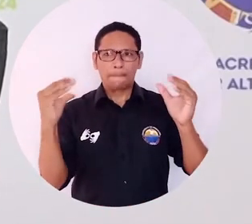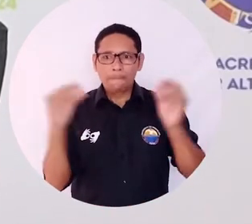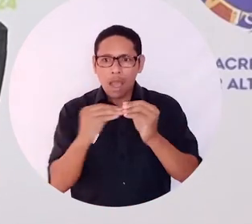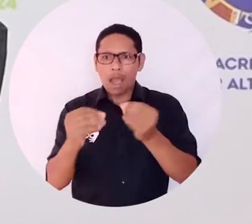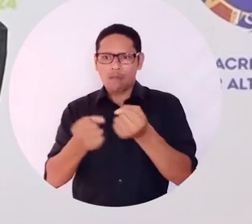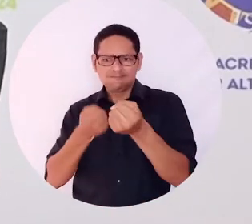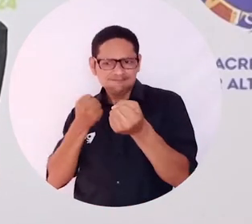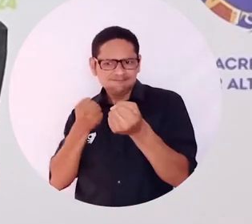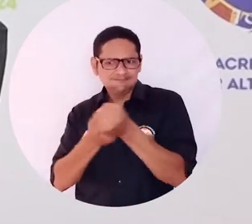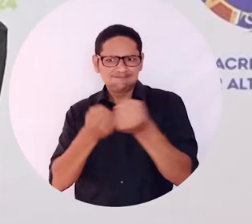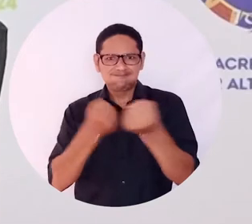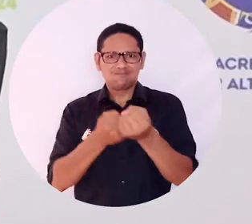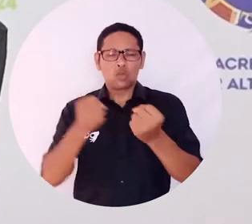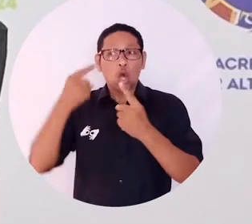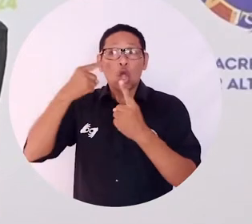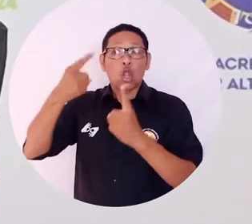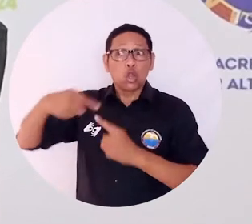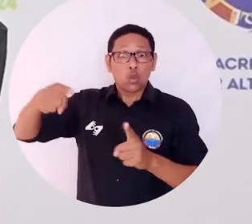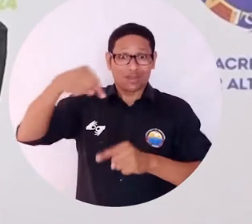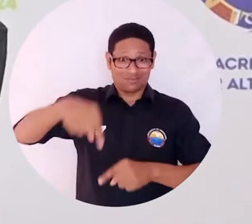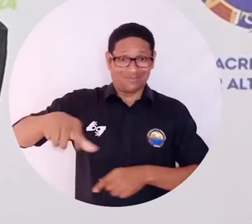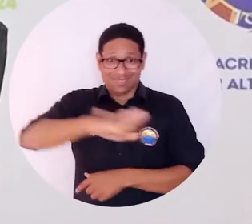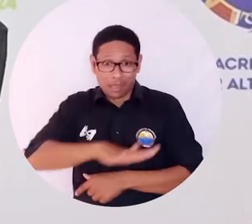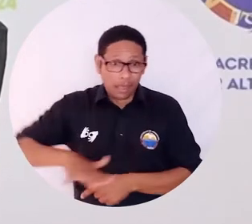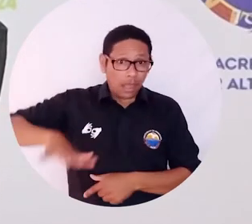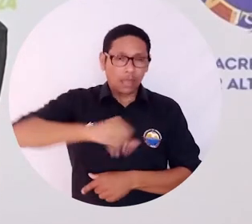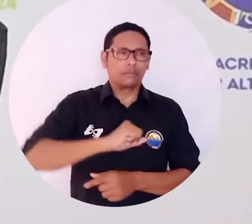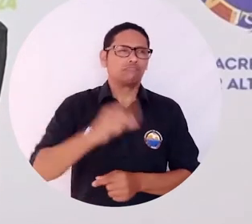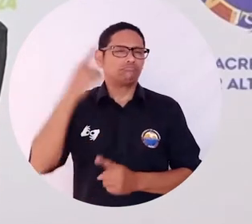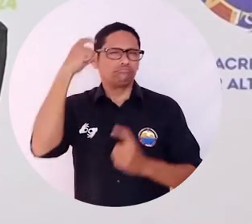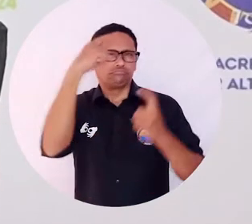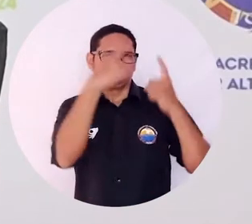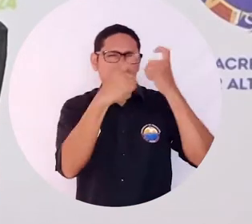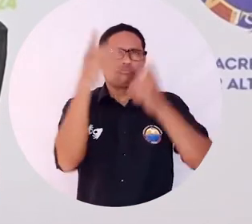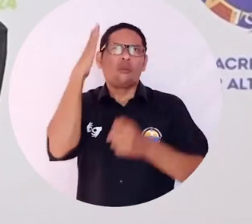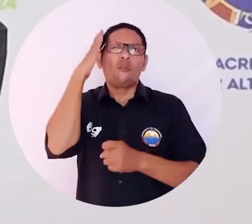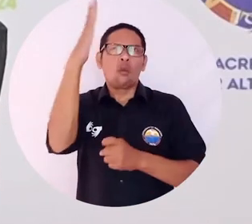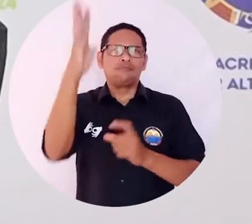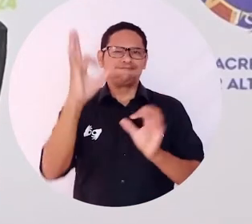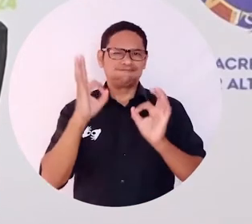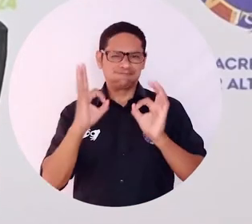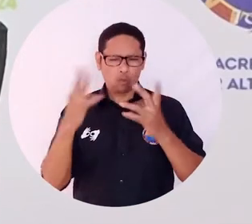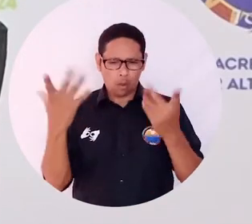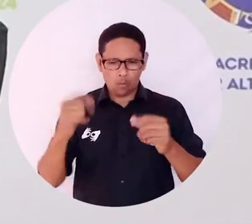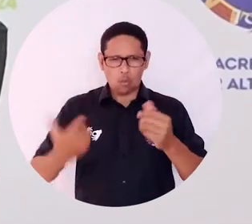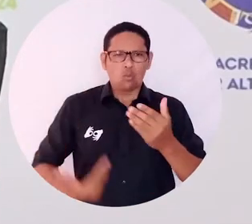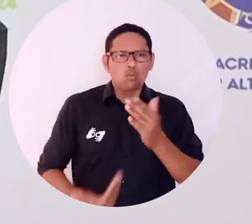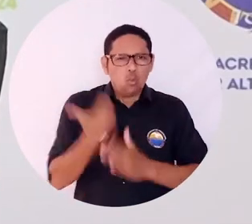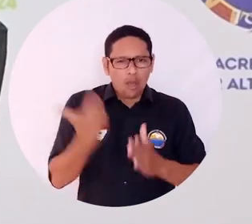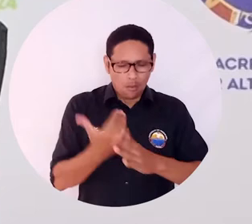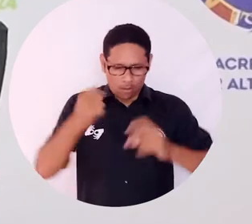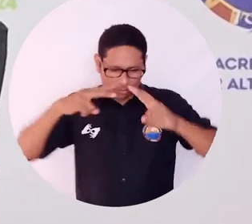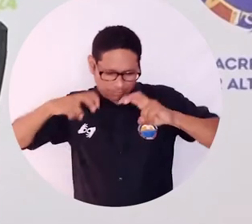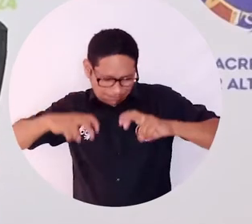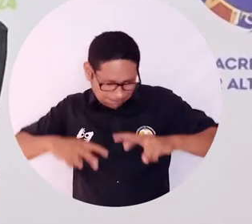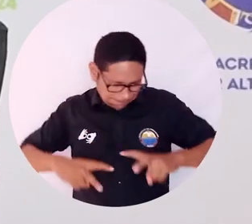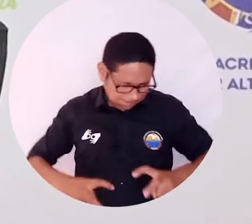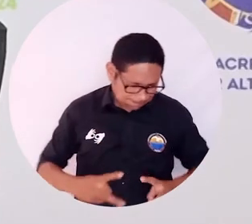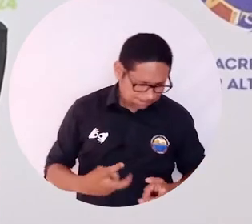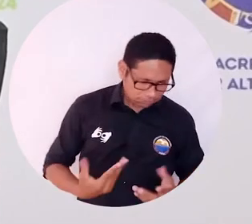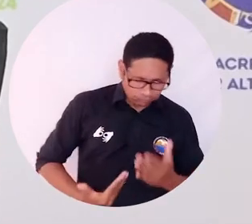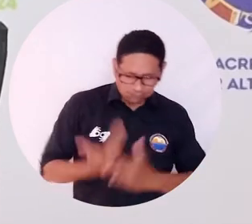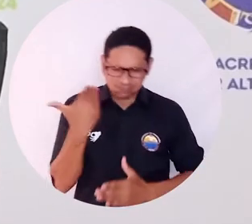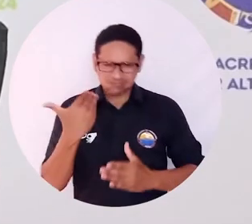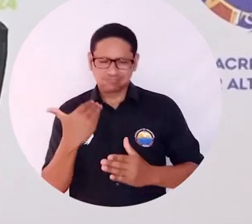en nuestra región es una apuesta de futuro basada en el conocimiento, en la investigación y en la innovación. Y eso ha sido posible gracias al compromiso y